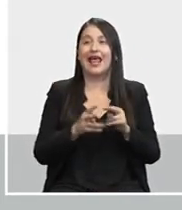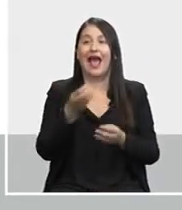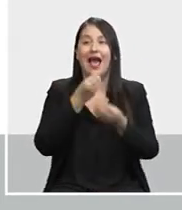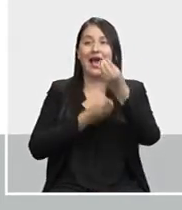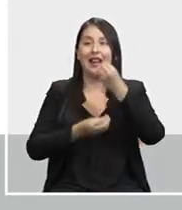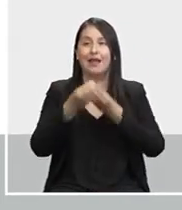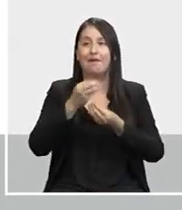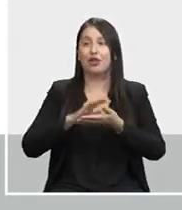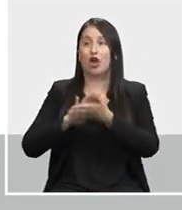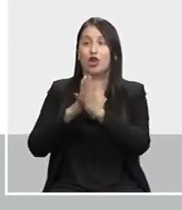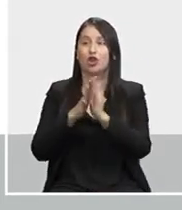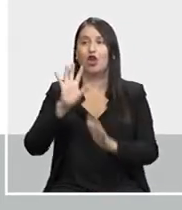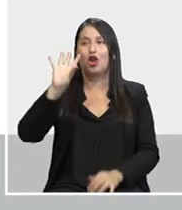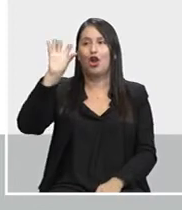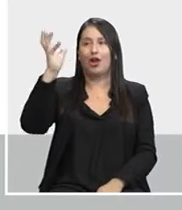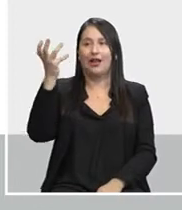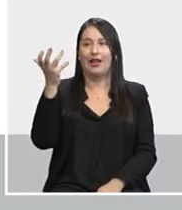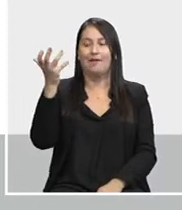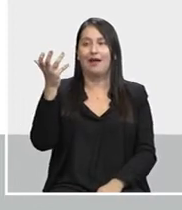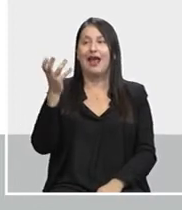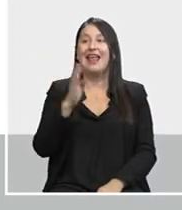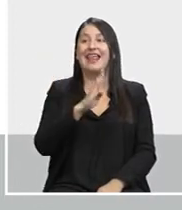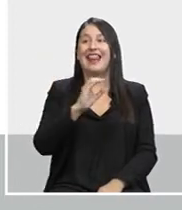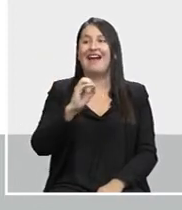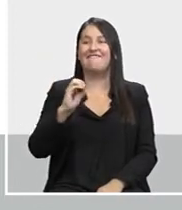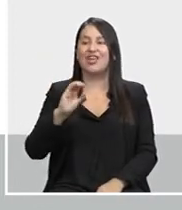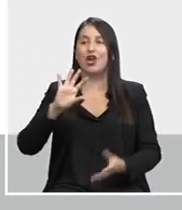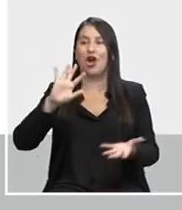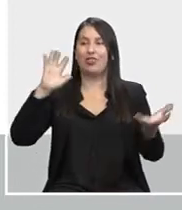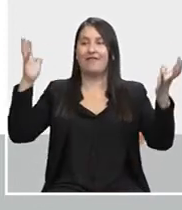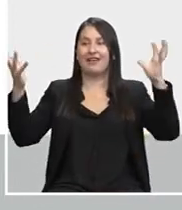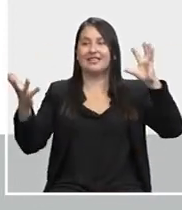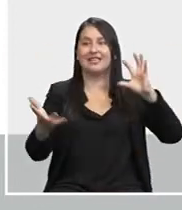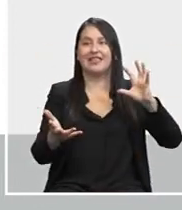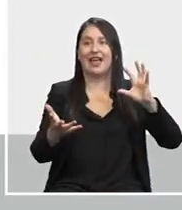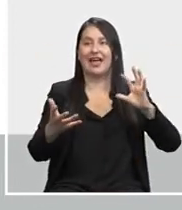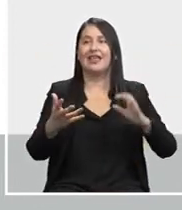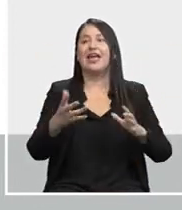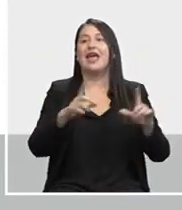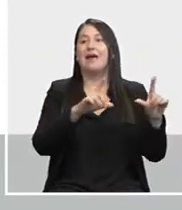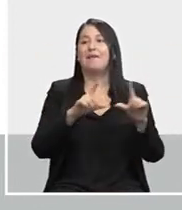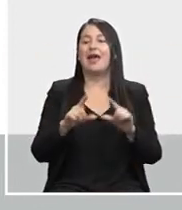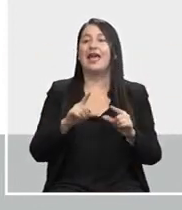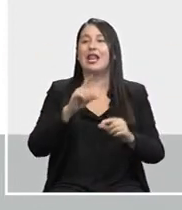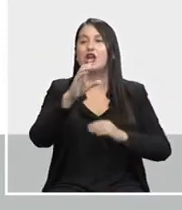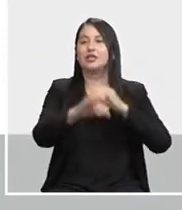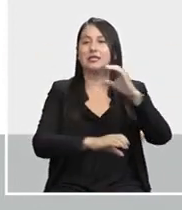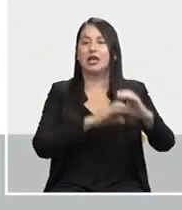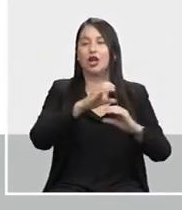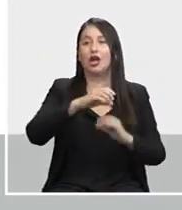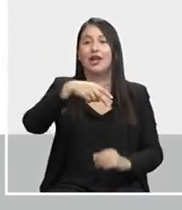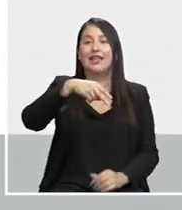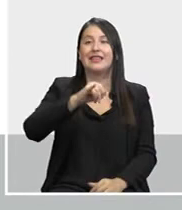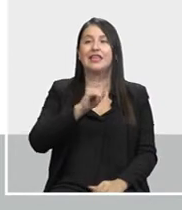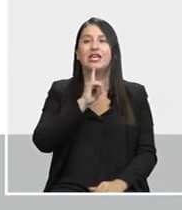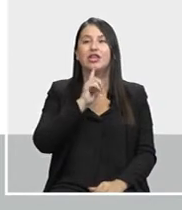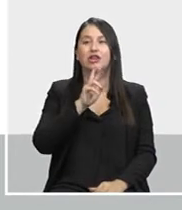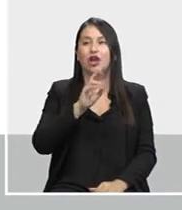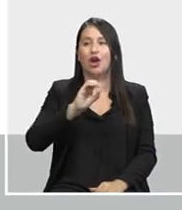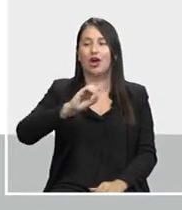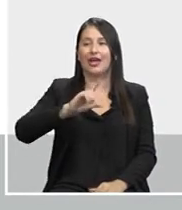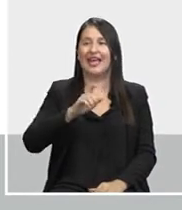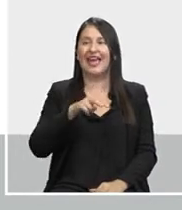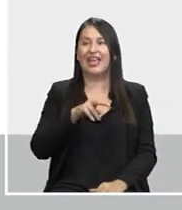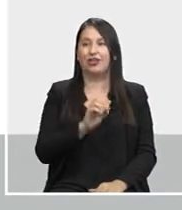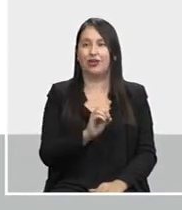en biodiversidad, tierras, agua y ciclos de nitrógeno y fósforo. En estos mismos instantes, estamos a punto